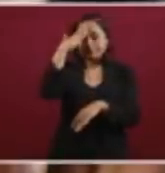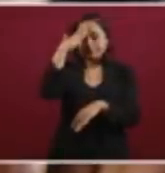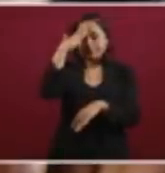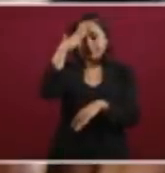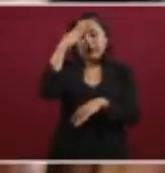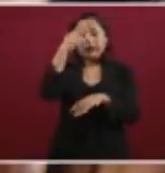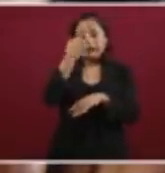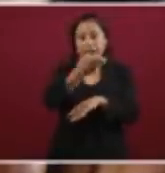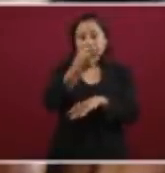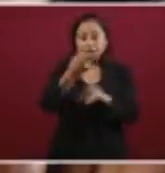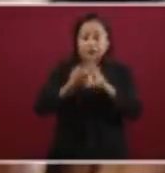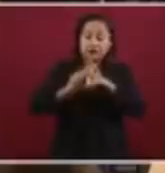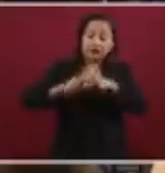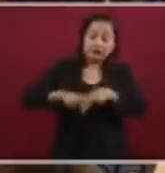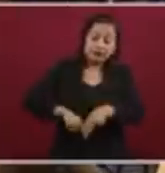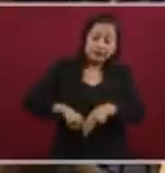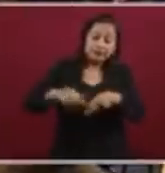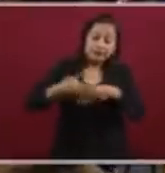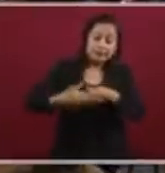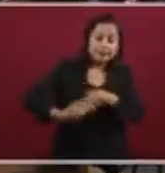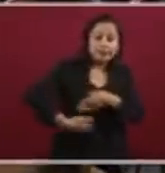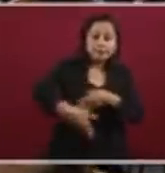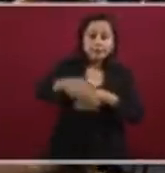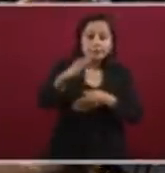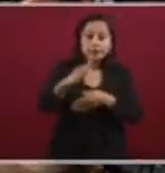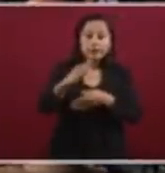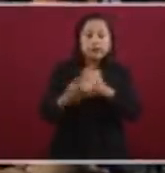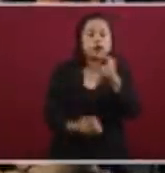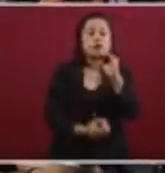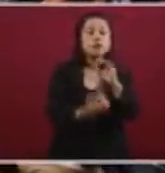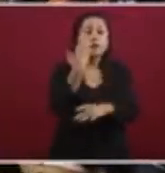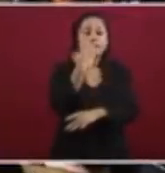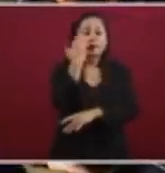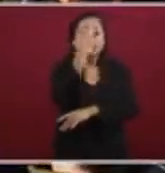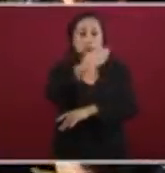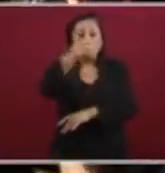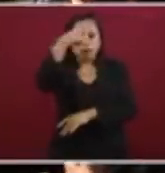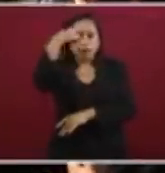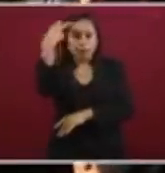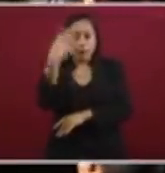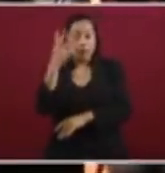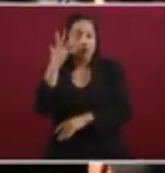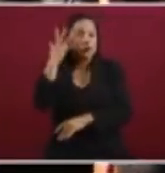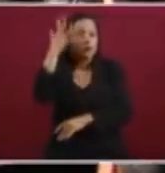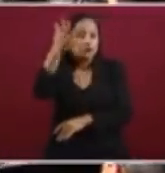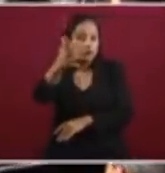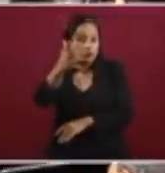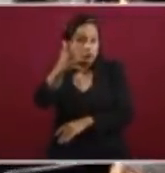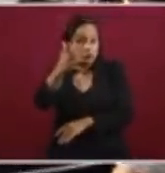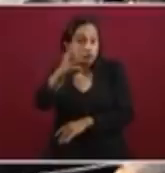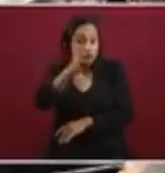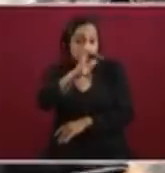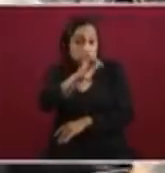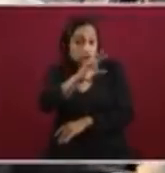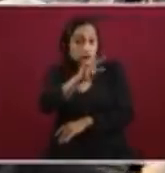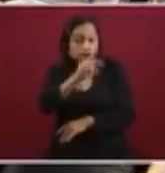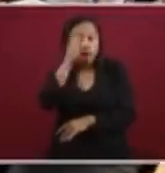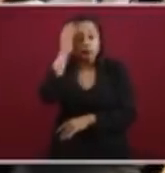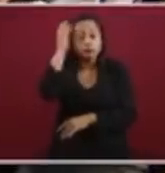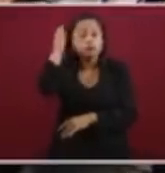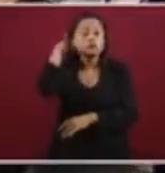mexicana del futuro sí me gustaría que a ver si podemos